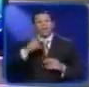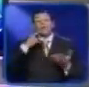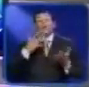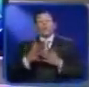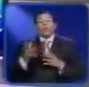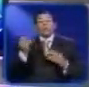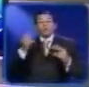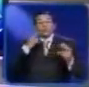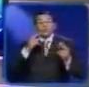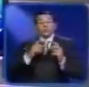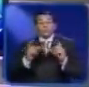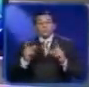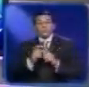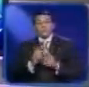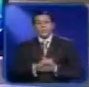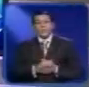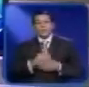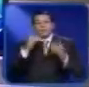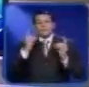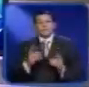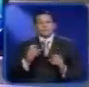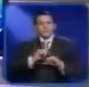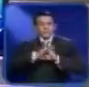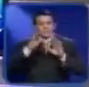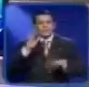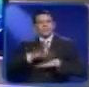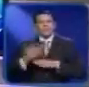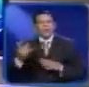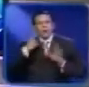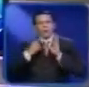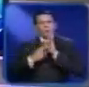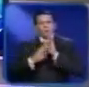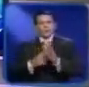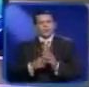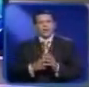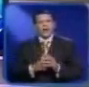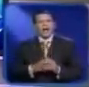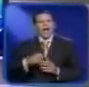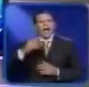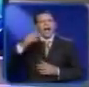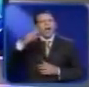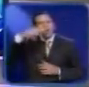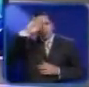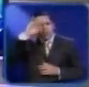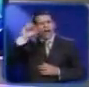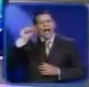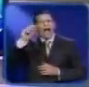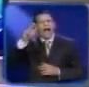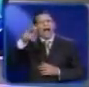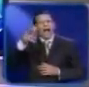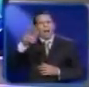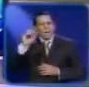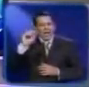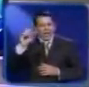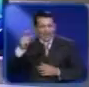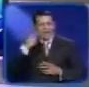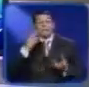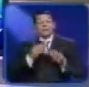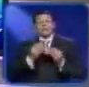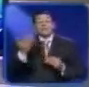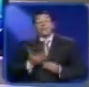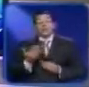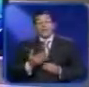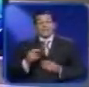Por ello, el intérprete ha decidido aclarar el porqué presentarse en La Habana. Además, es importante destacar que será